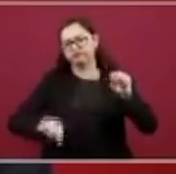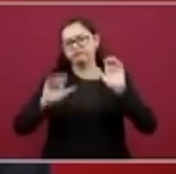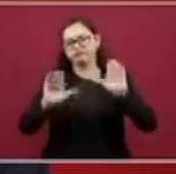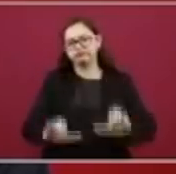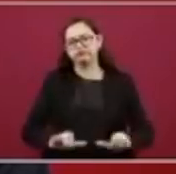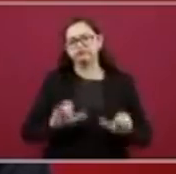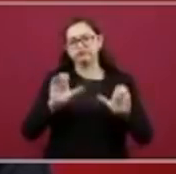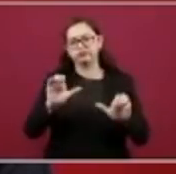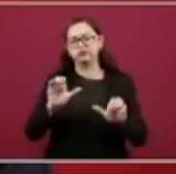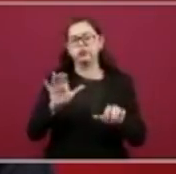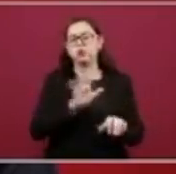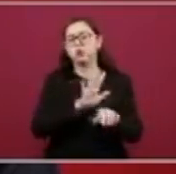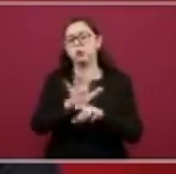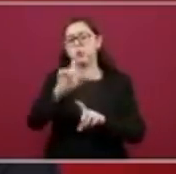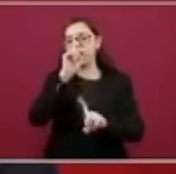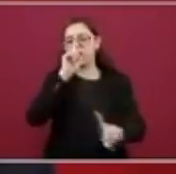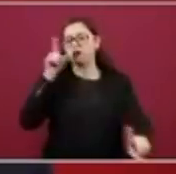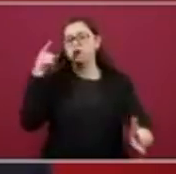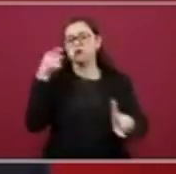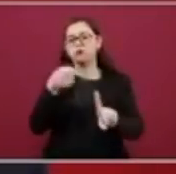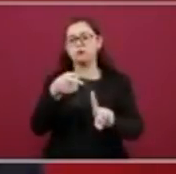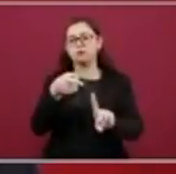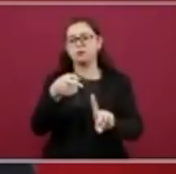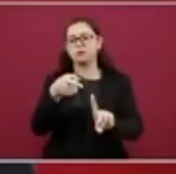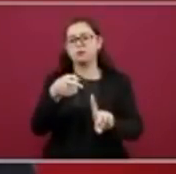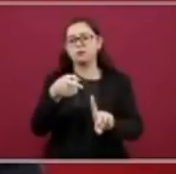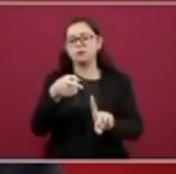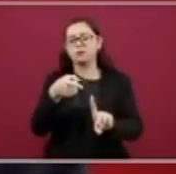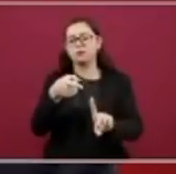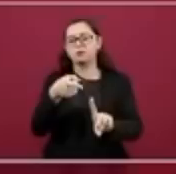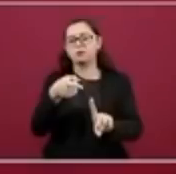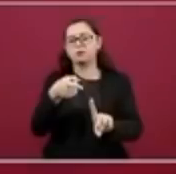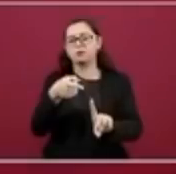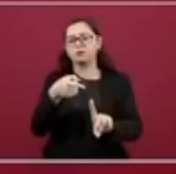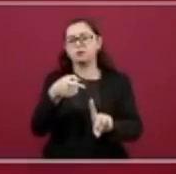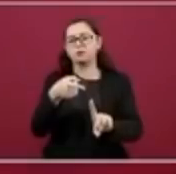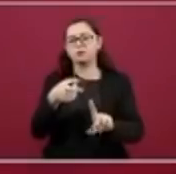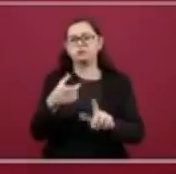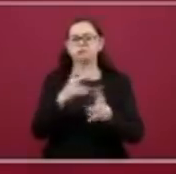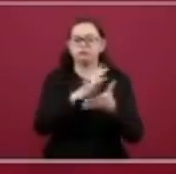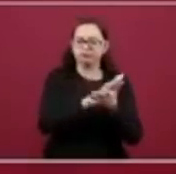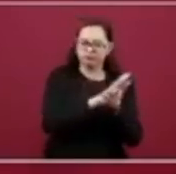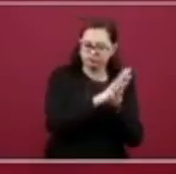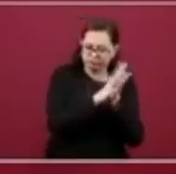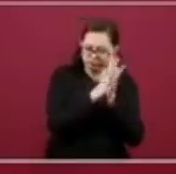Con el propósito de dar el giro